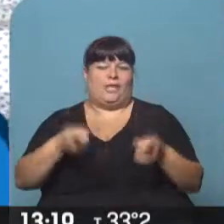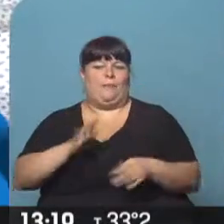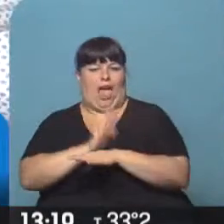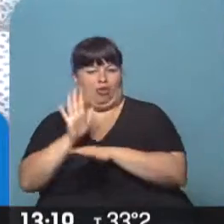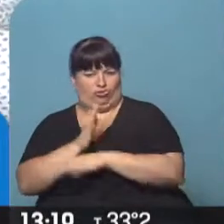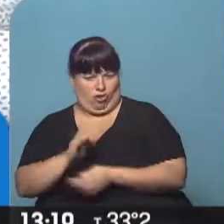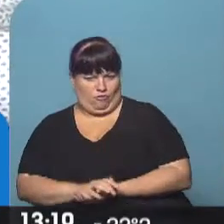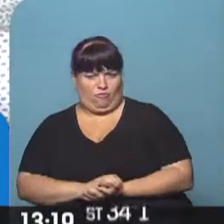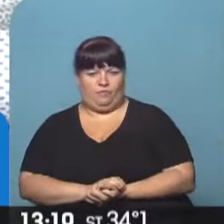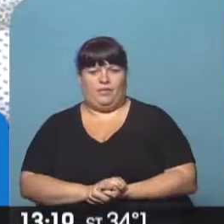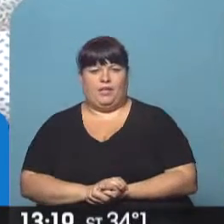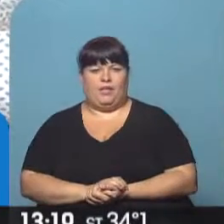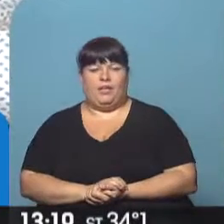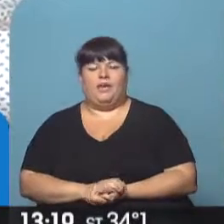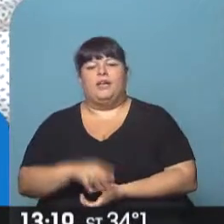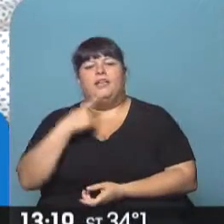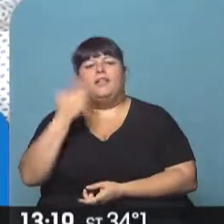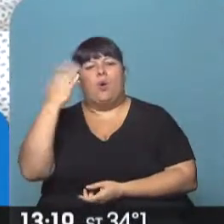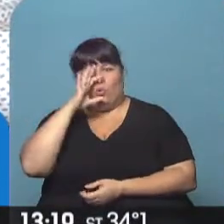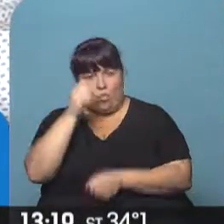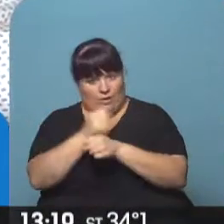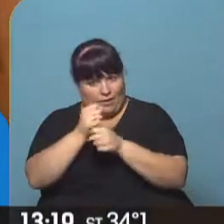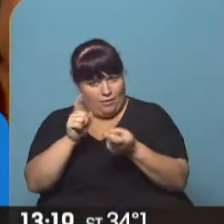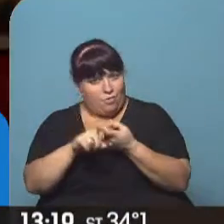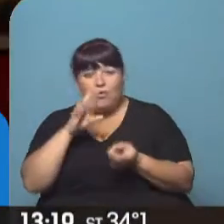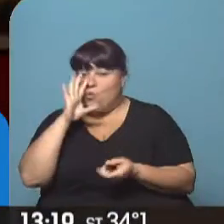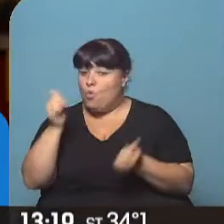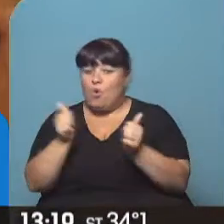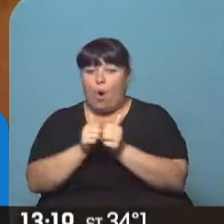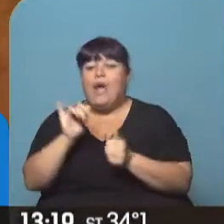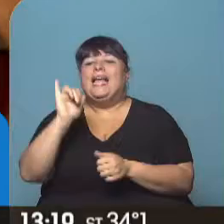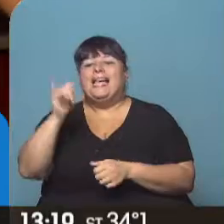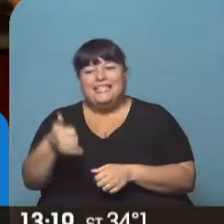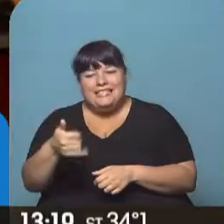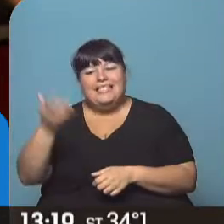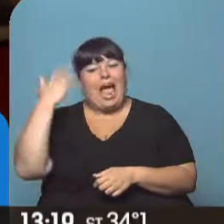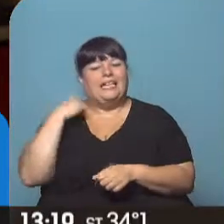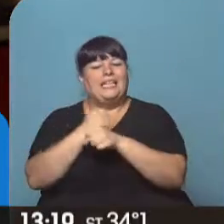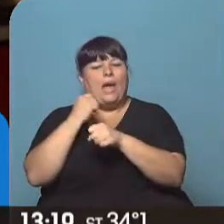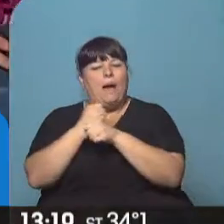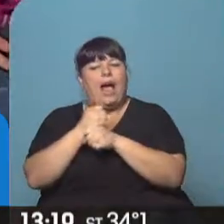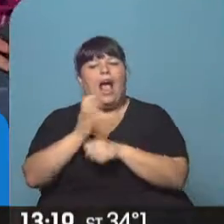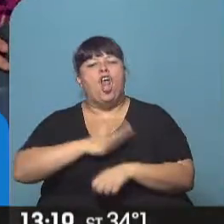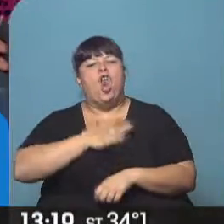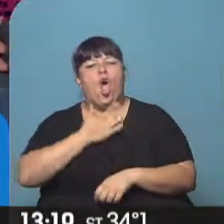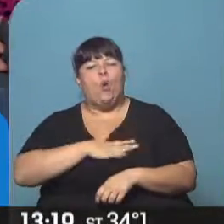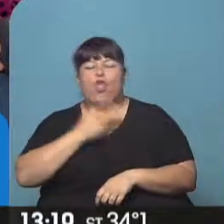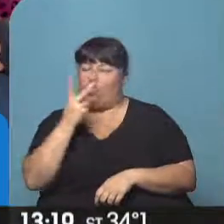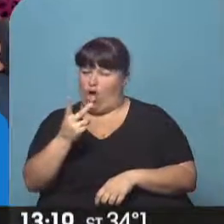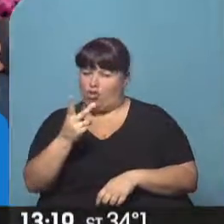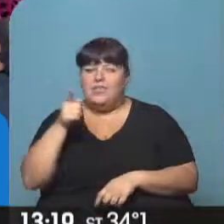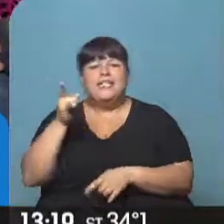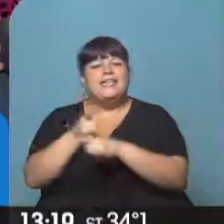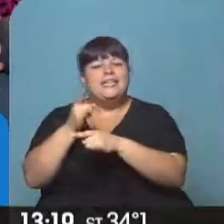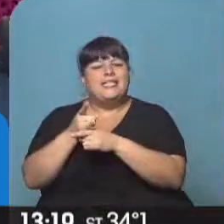actor. ¿Había trabajado con vos en una escena? Trabajamos juntos, habíamos trabajado en una telenovela en dos. Y él